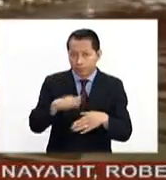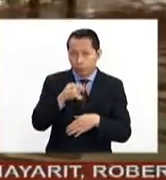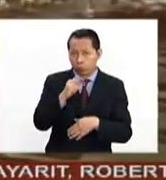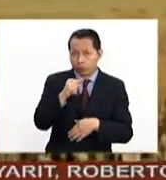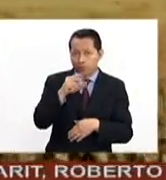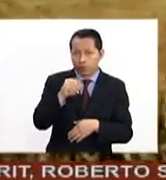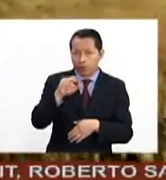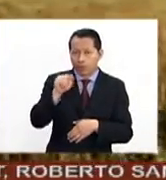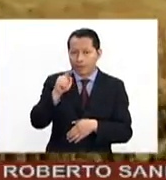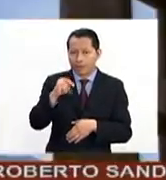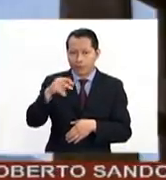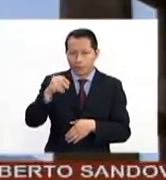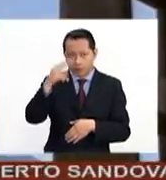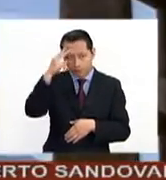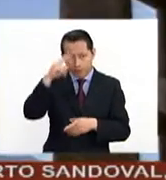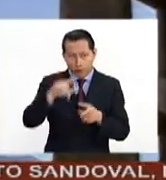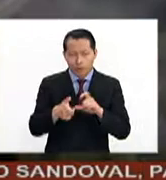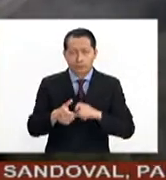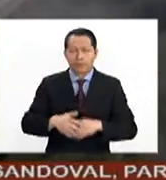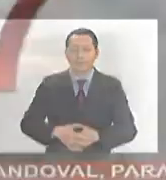Gustavo Castillo, México al Día.